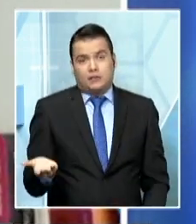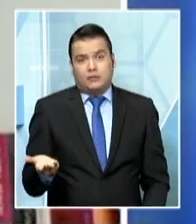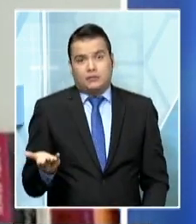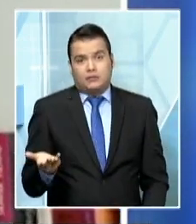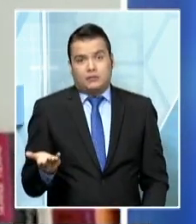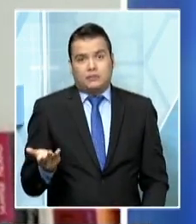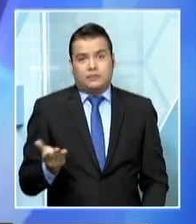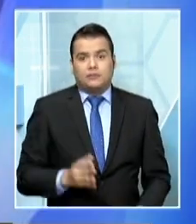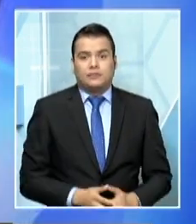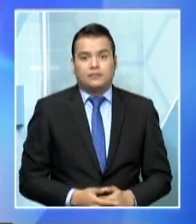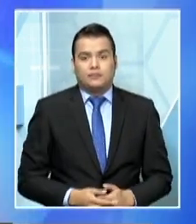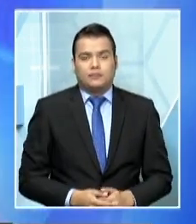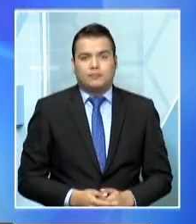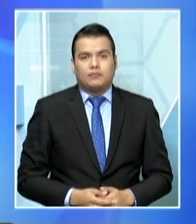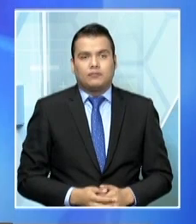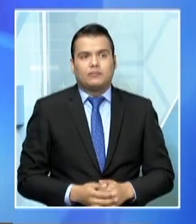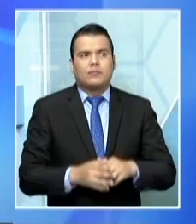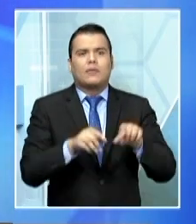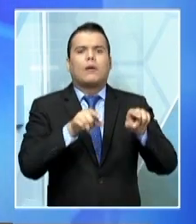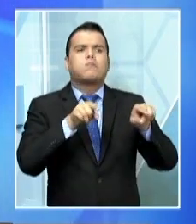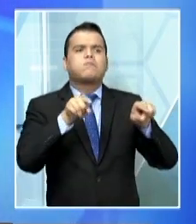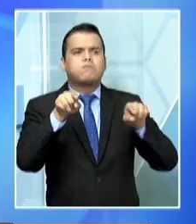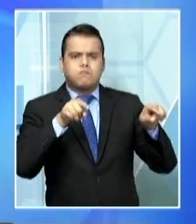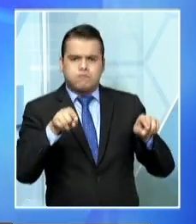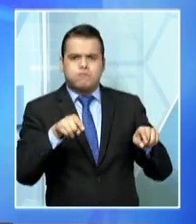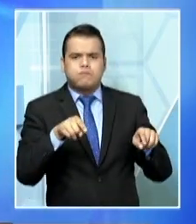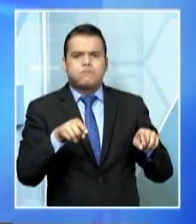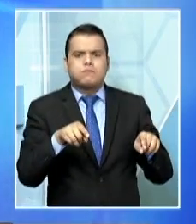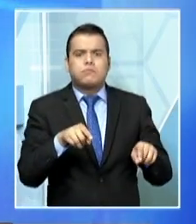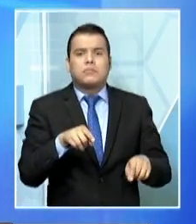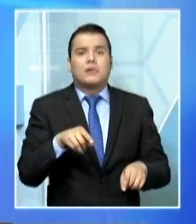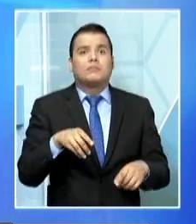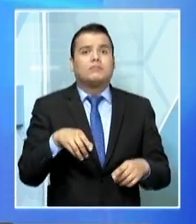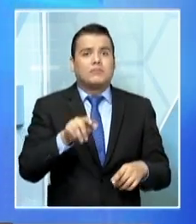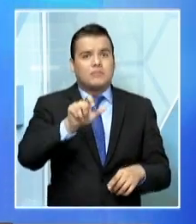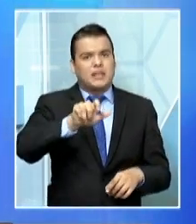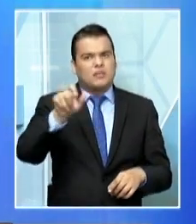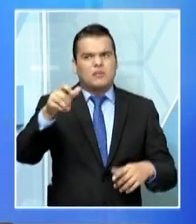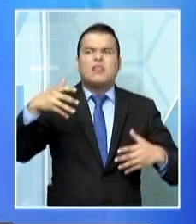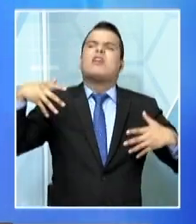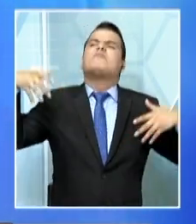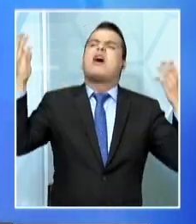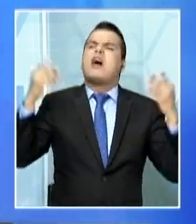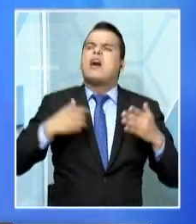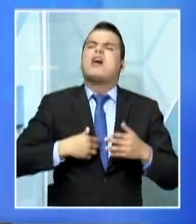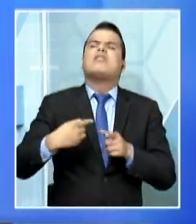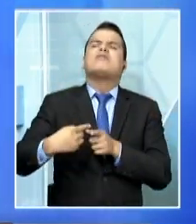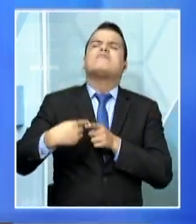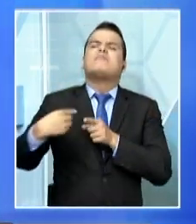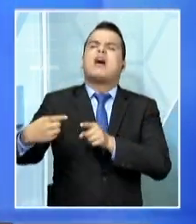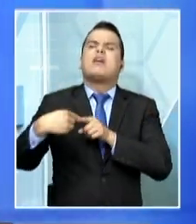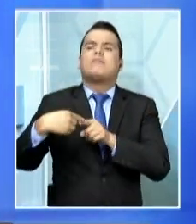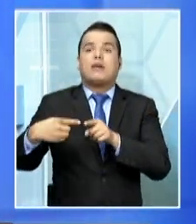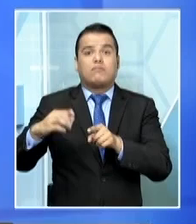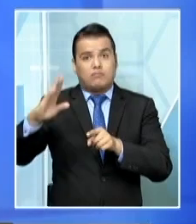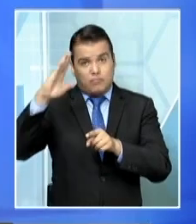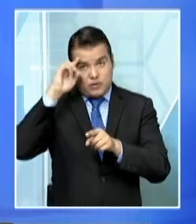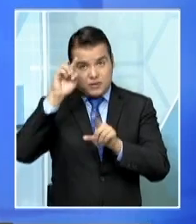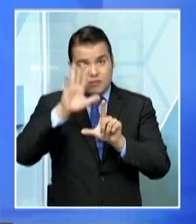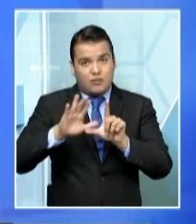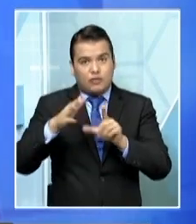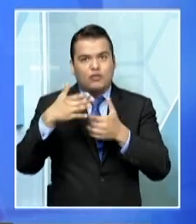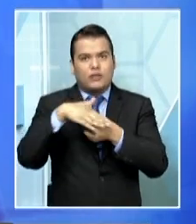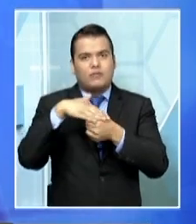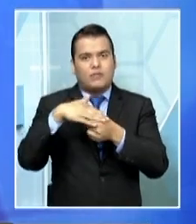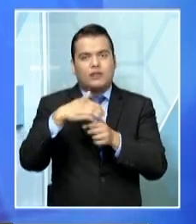nuestra fuerza pública. En algunos sectores de la ciudad han sido recurrentes imágenes de personas enfrentándose a la policía, como este reciente video grabado en